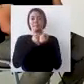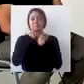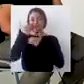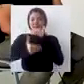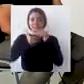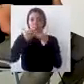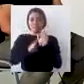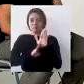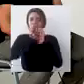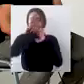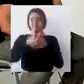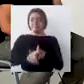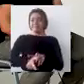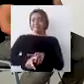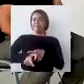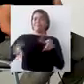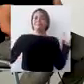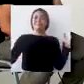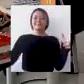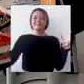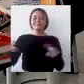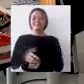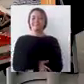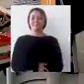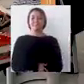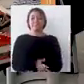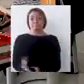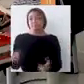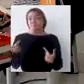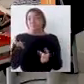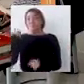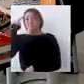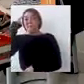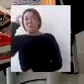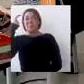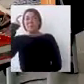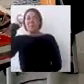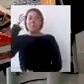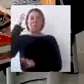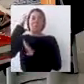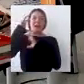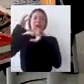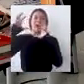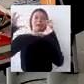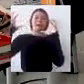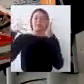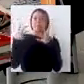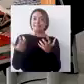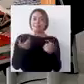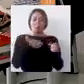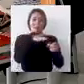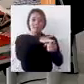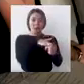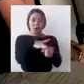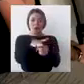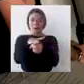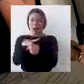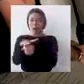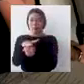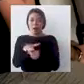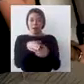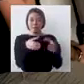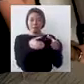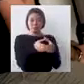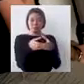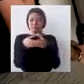procesos crezcan. Yo me imagino, no sé si ustedes estén de acuerdo, con clubes de cómic por toda la ciudad, con clubes de